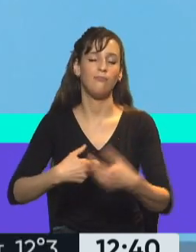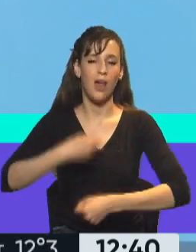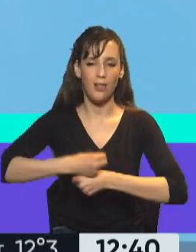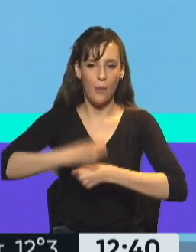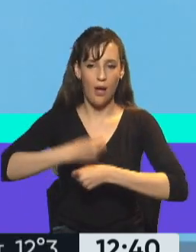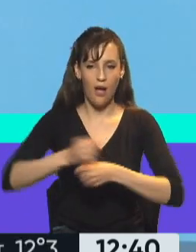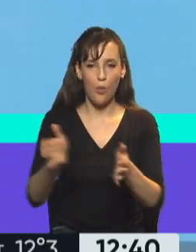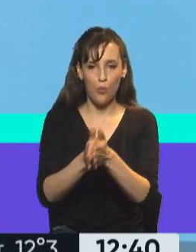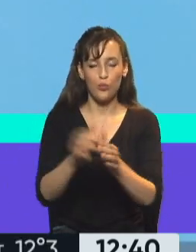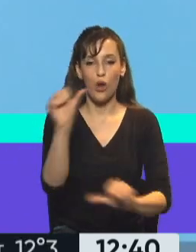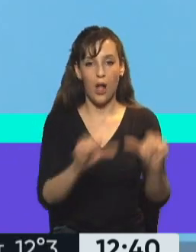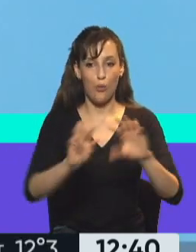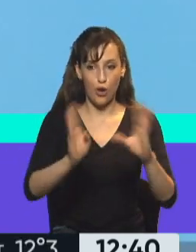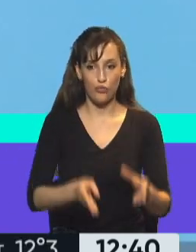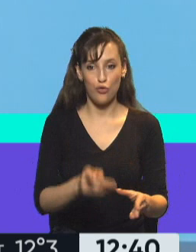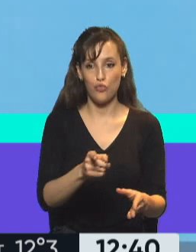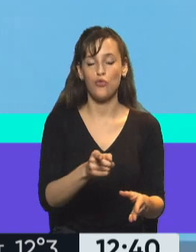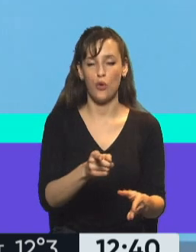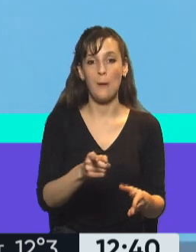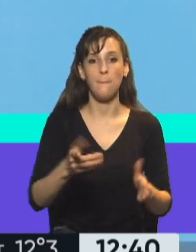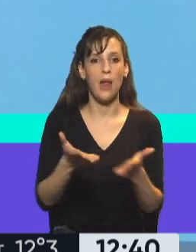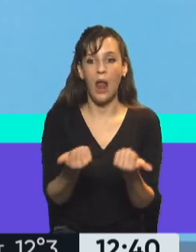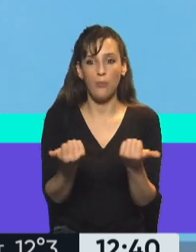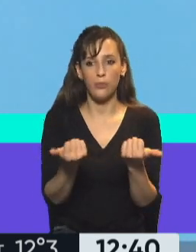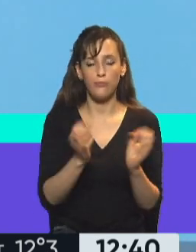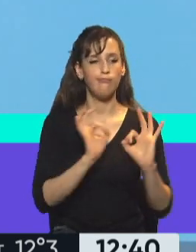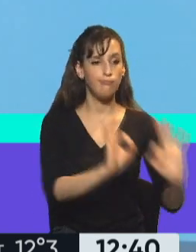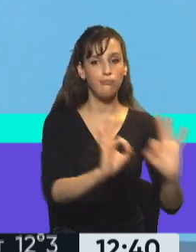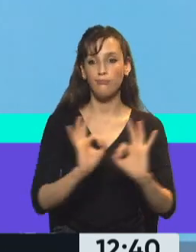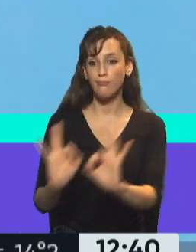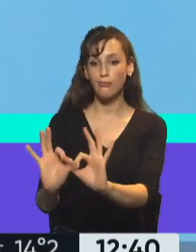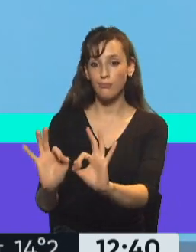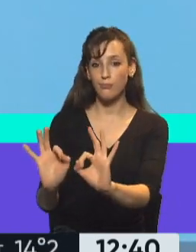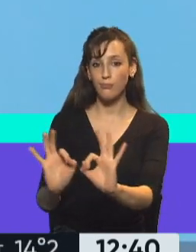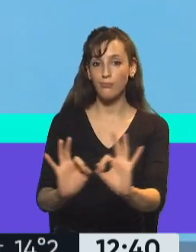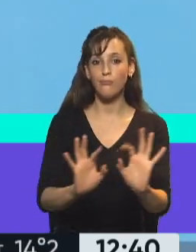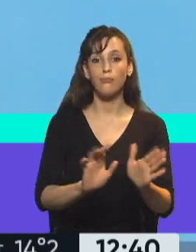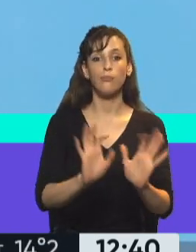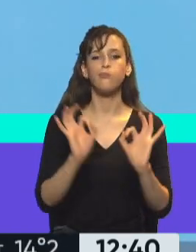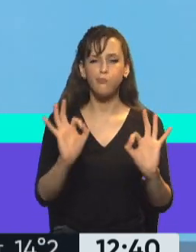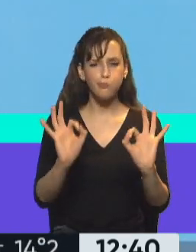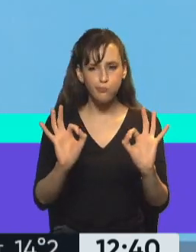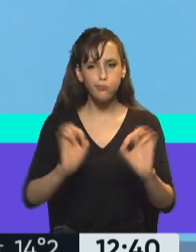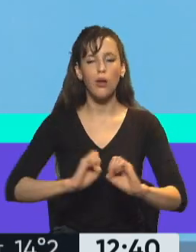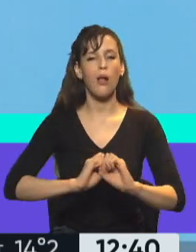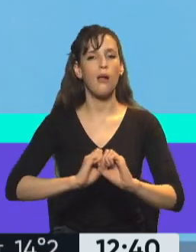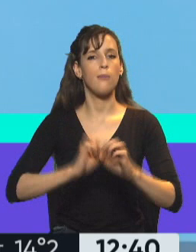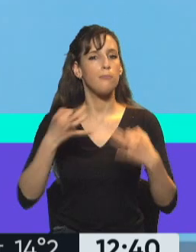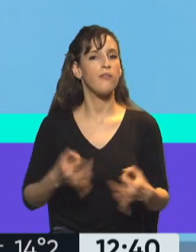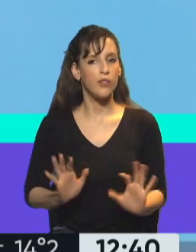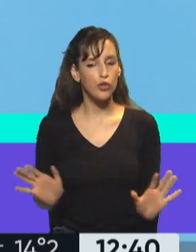para poder rápidamente cerrar esos temas que son específicos y muy puntuales, y